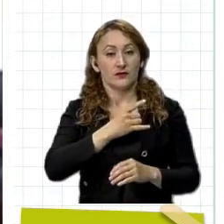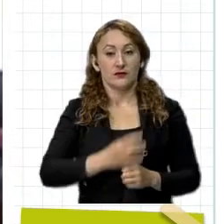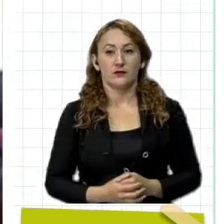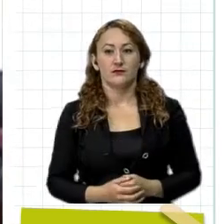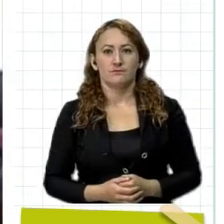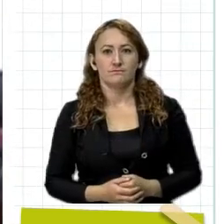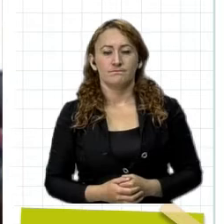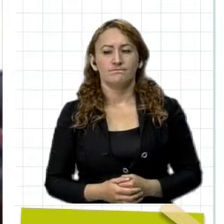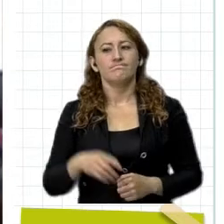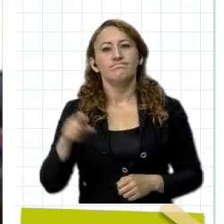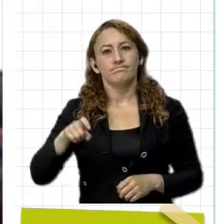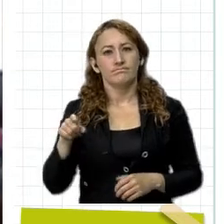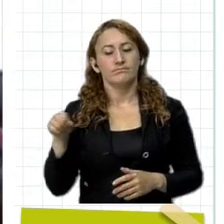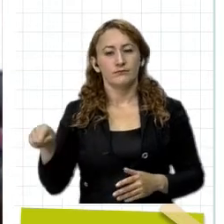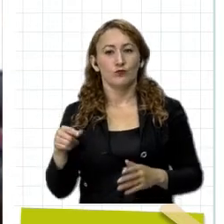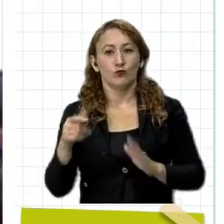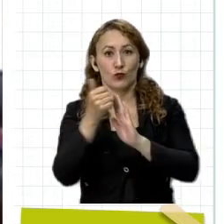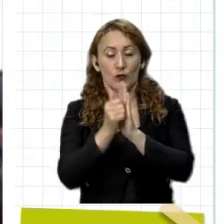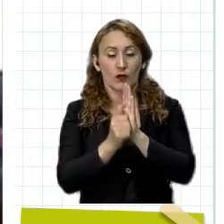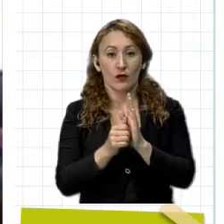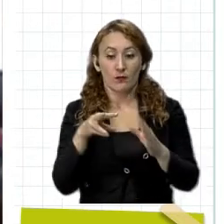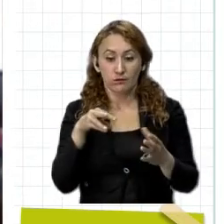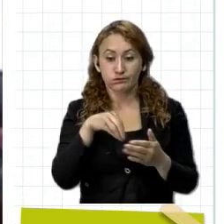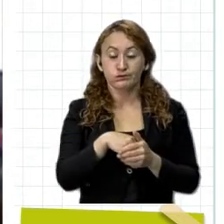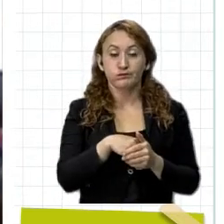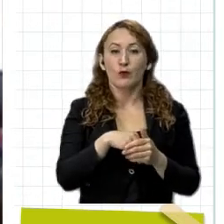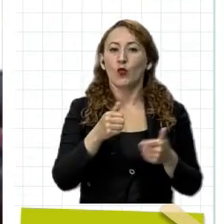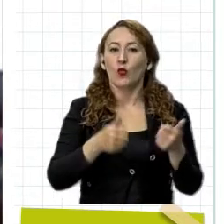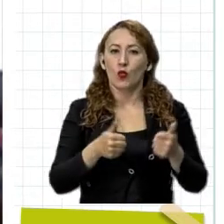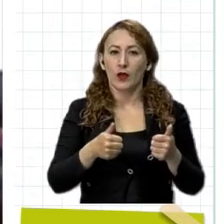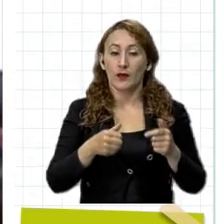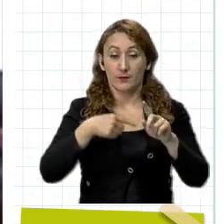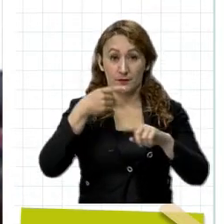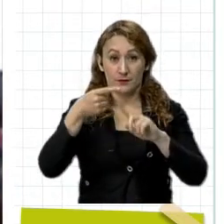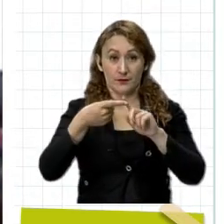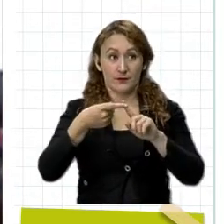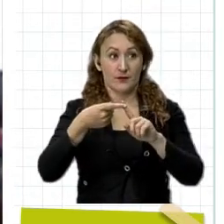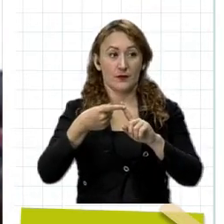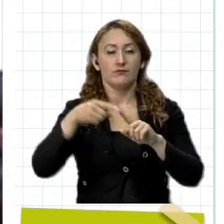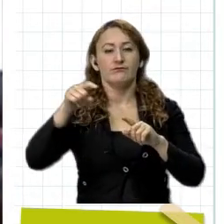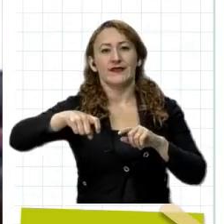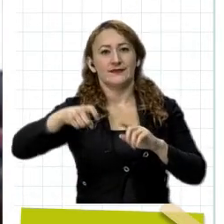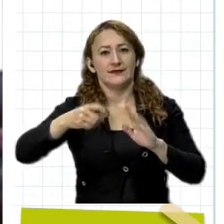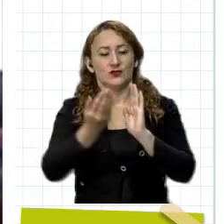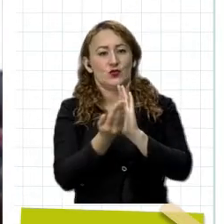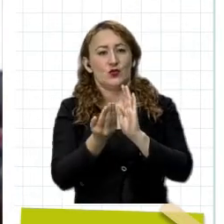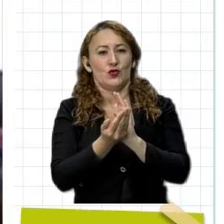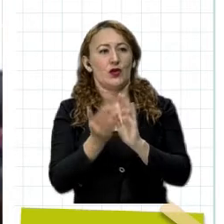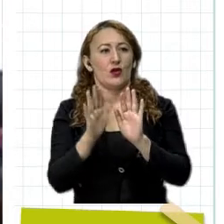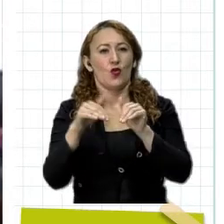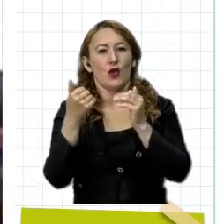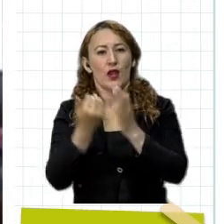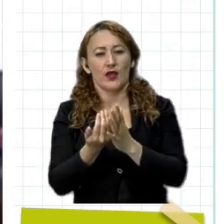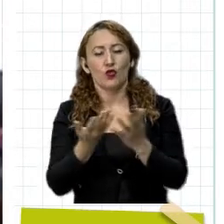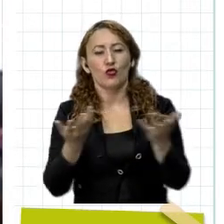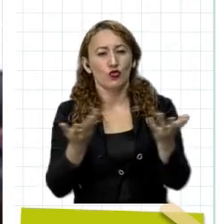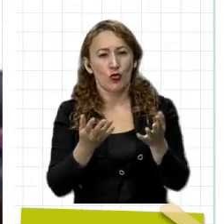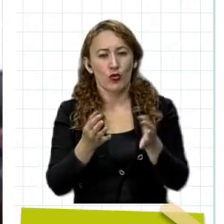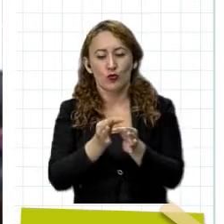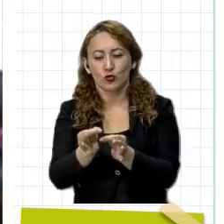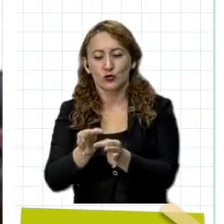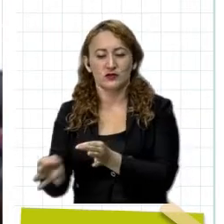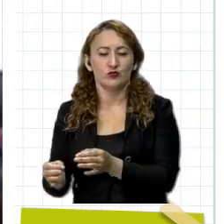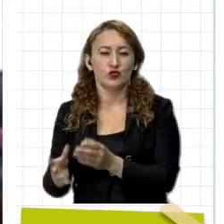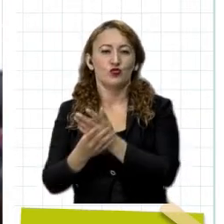ser beneficiaria del programa se incluyen, uno, la necesidad de estudiar en uno de los colegios ubicados en municipios pobres